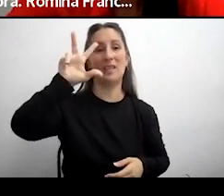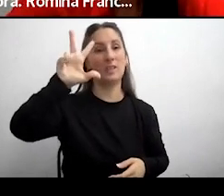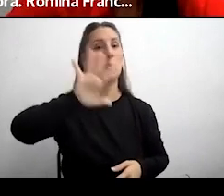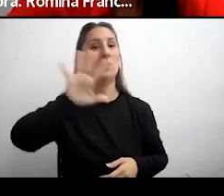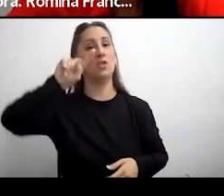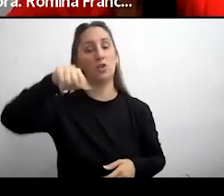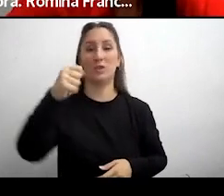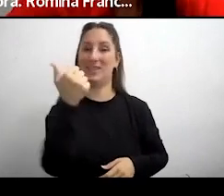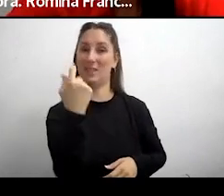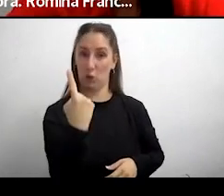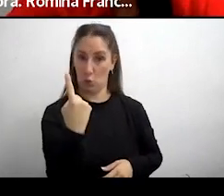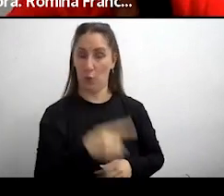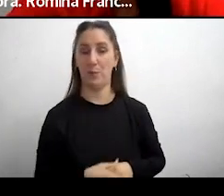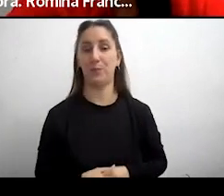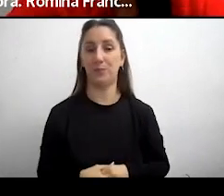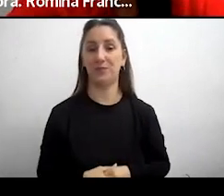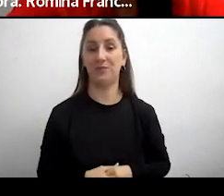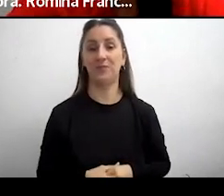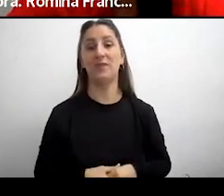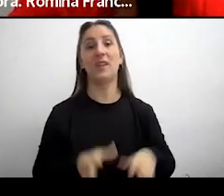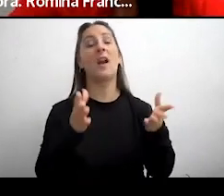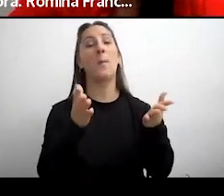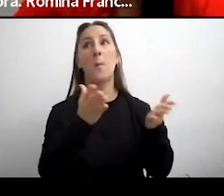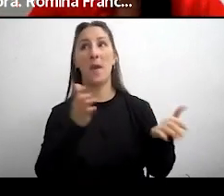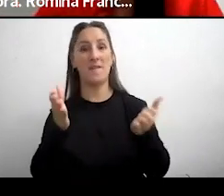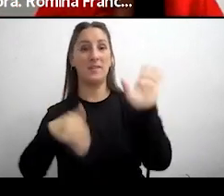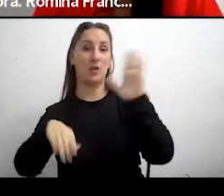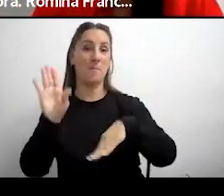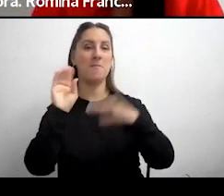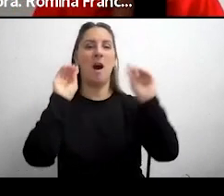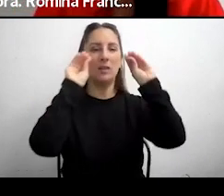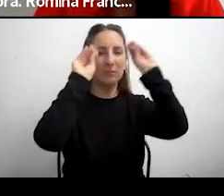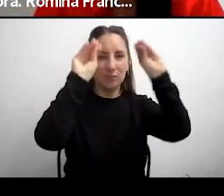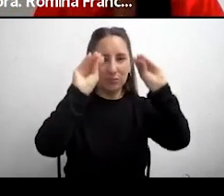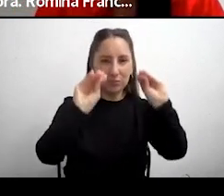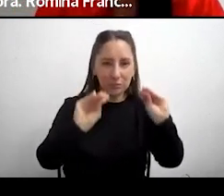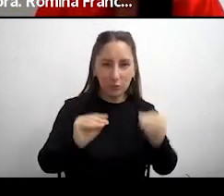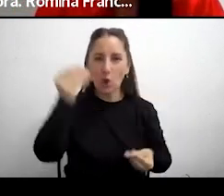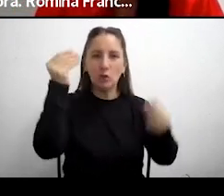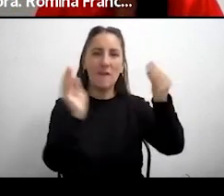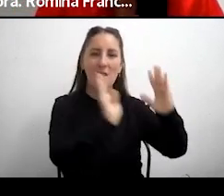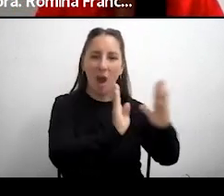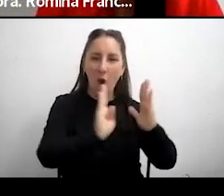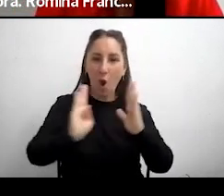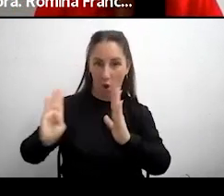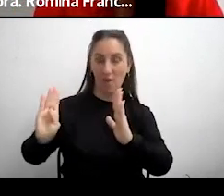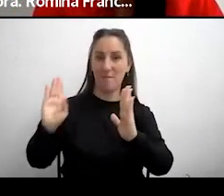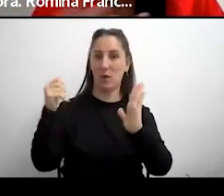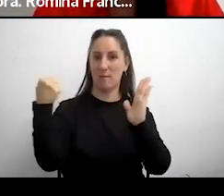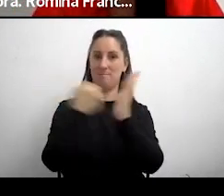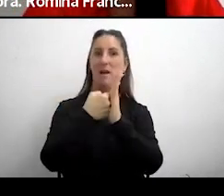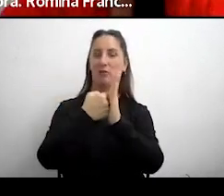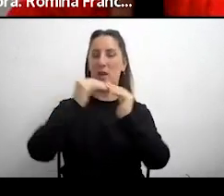2.858.355,61. Ven que es mucho más beneficioso llevar los registros, llevar la contabilidad todo ordenado, porque el impacto va a ser muchísimo